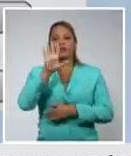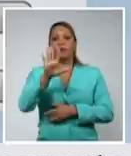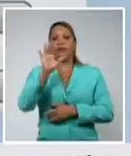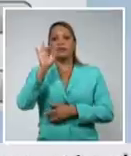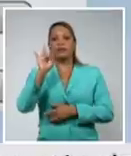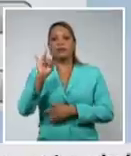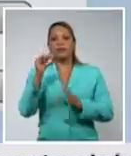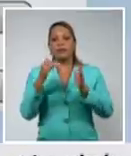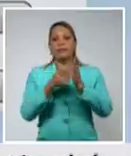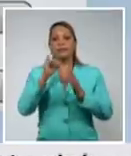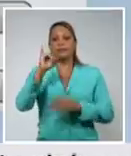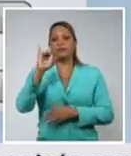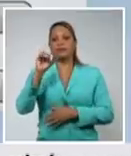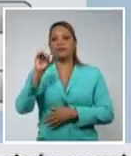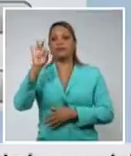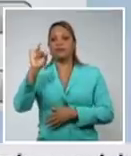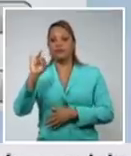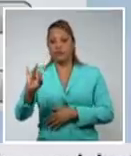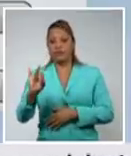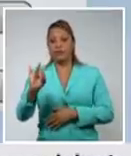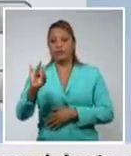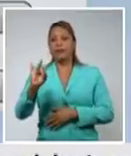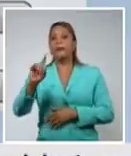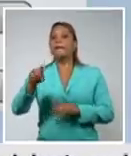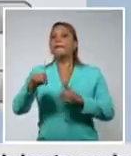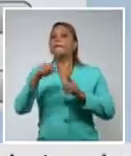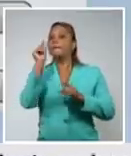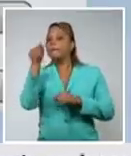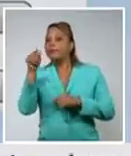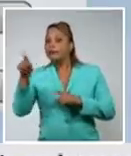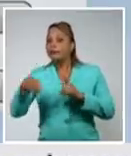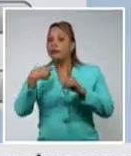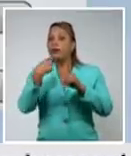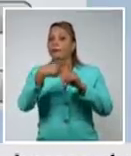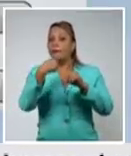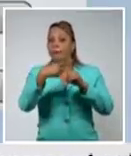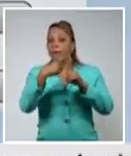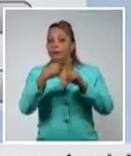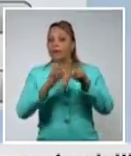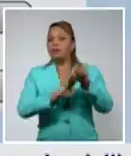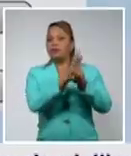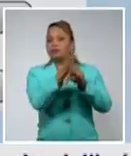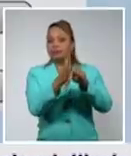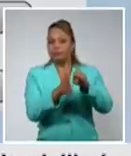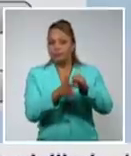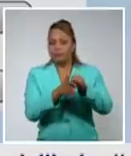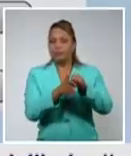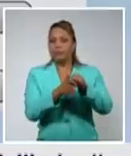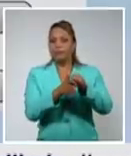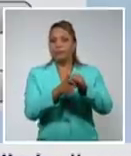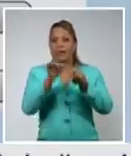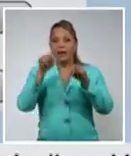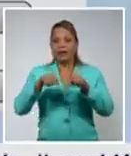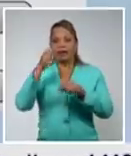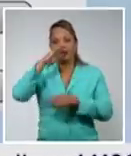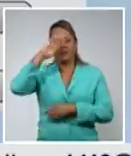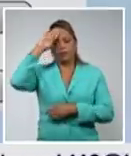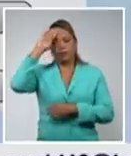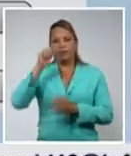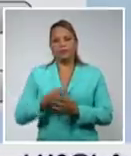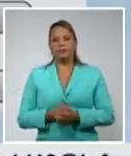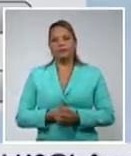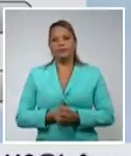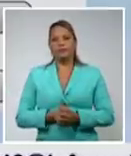57.607 personas se han diagnosticado con la enfermedad de COVID-19 en nuestro país.